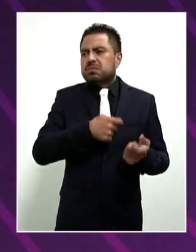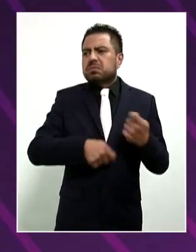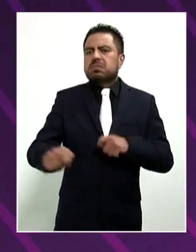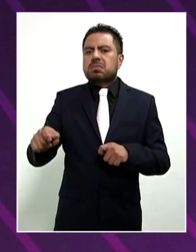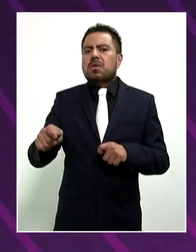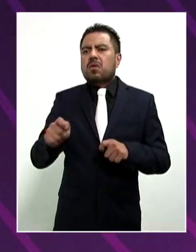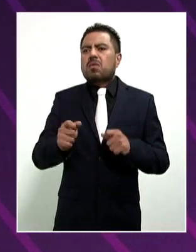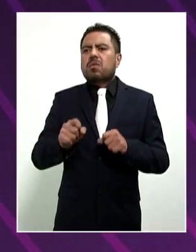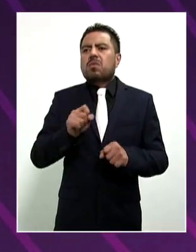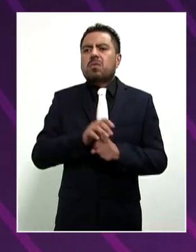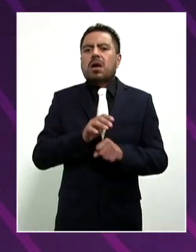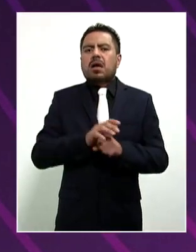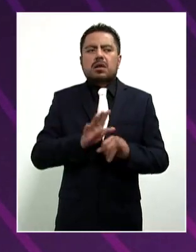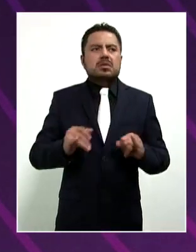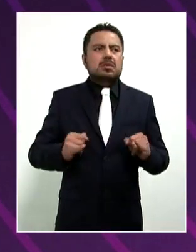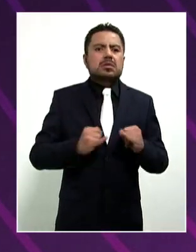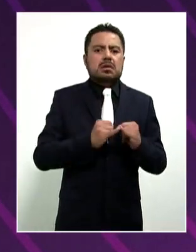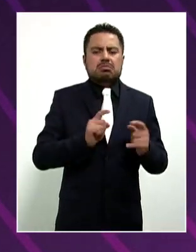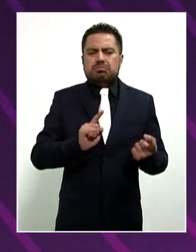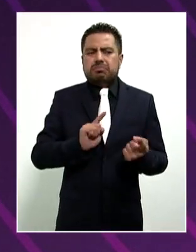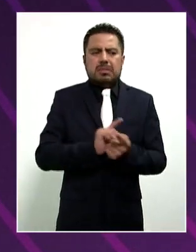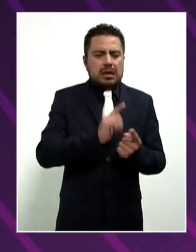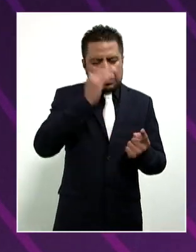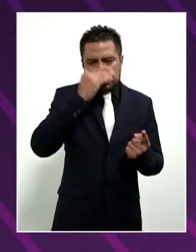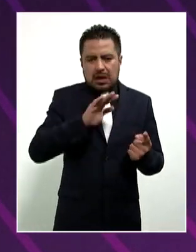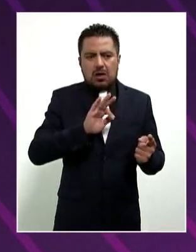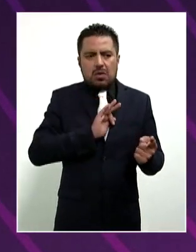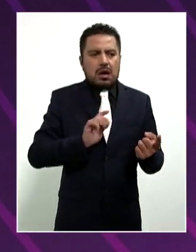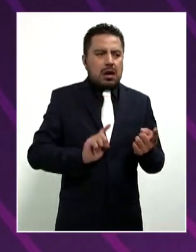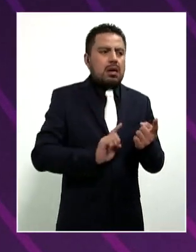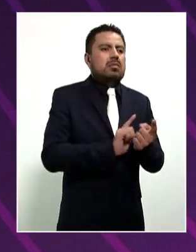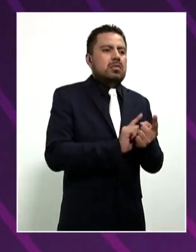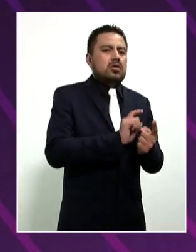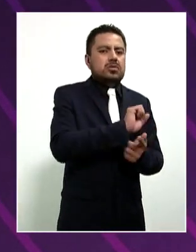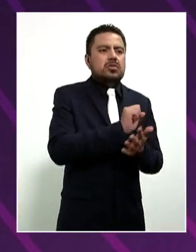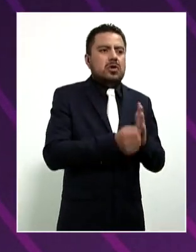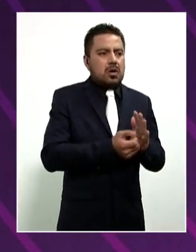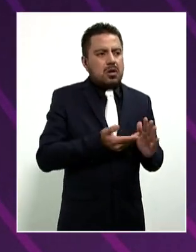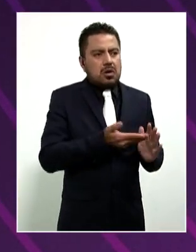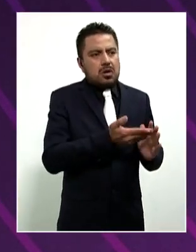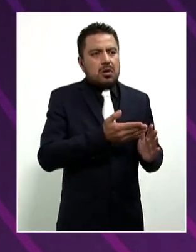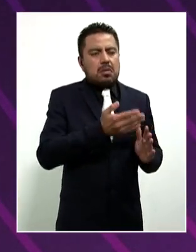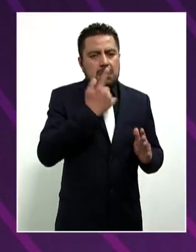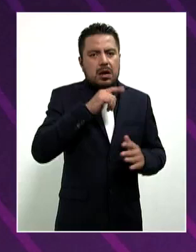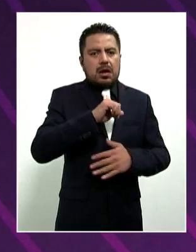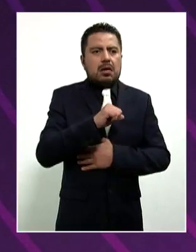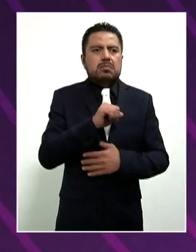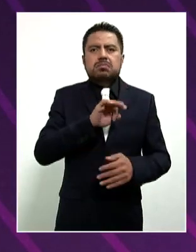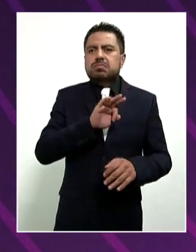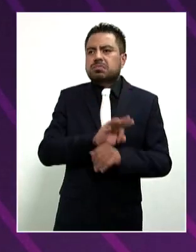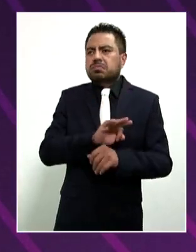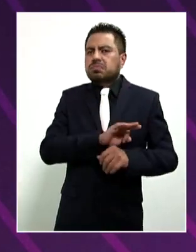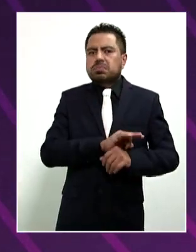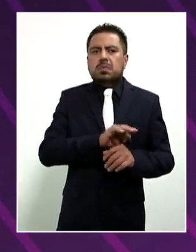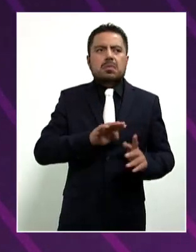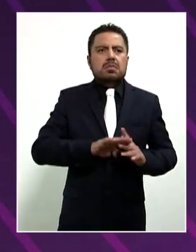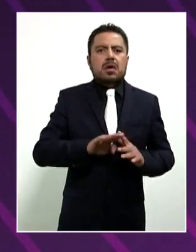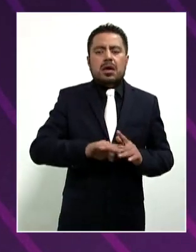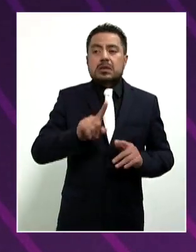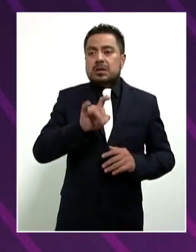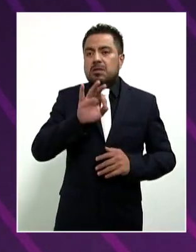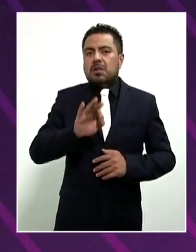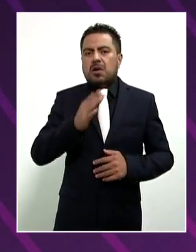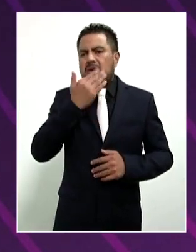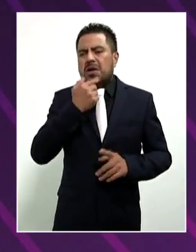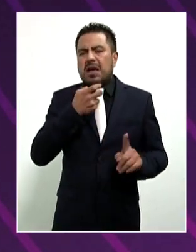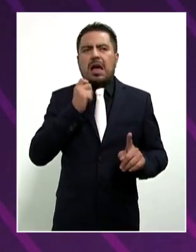cual institución, sino casi que de manera directa sabe que puede solicitar la condición de refugiado. Esto no es obviamente algo al 100%, ni